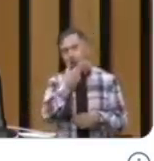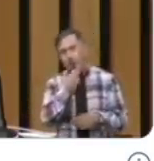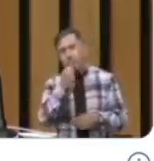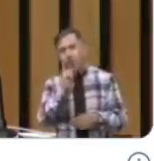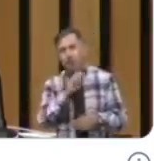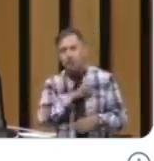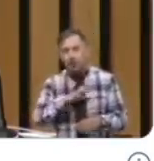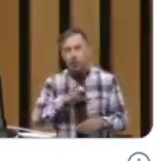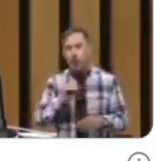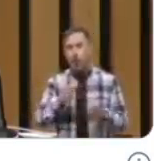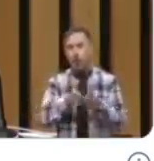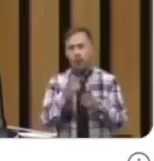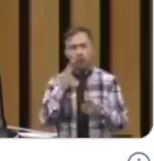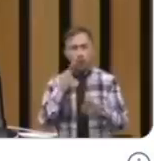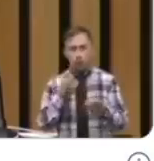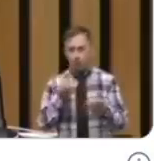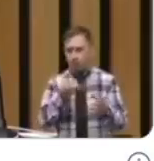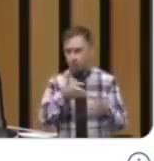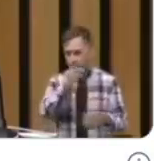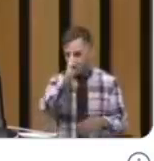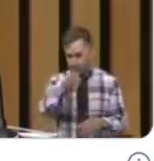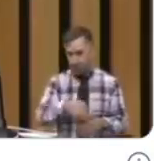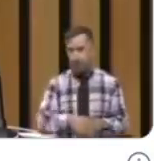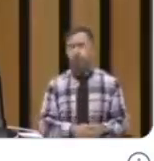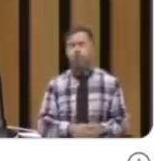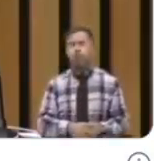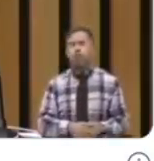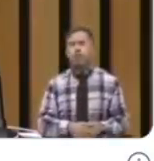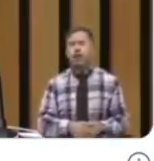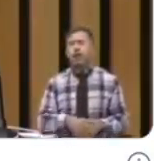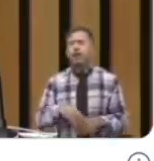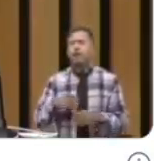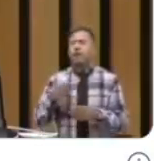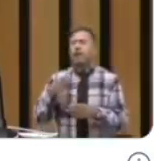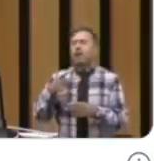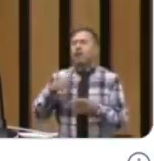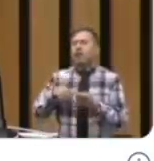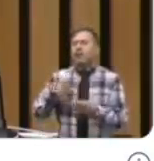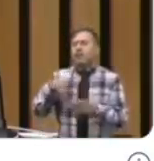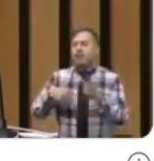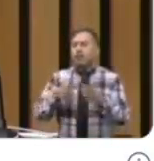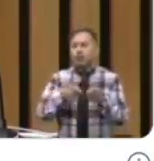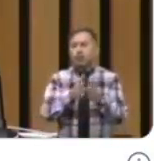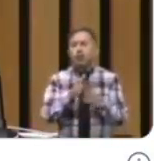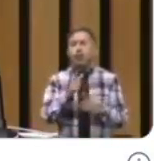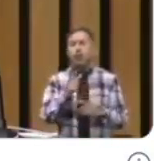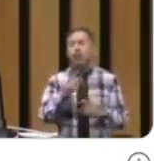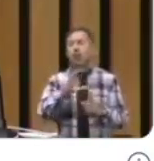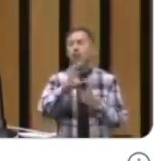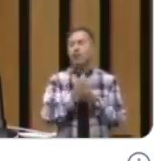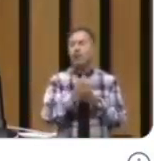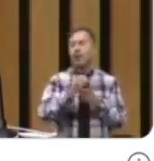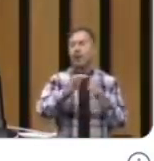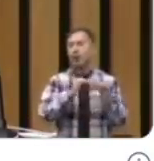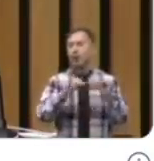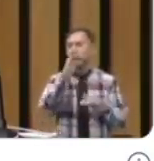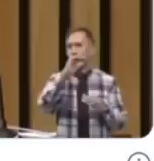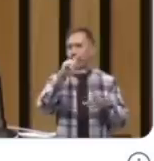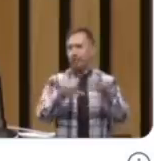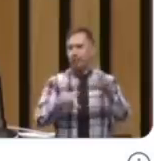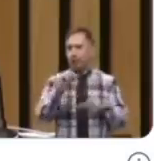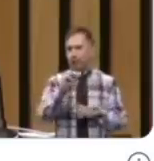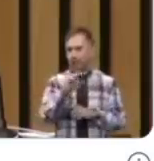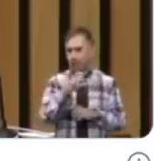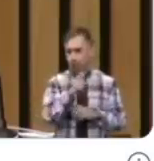los recursos fueron registrados por el comité ejecutivo nacional del movimiento ciudadano analizando el